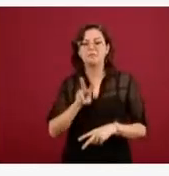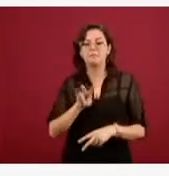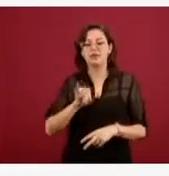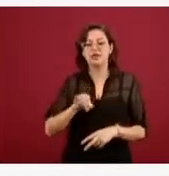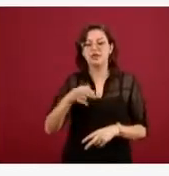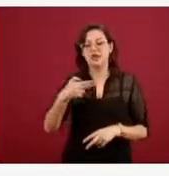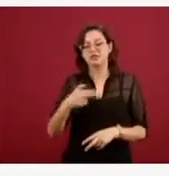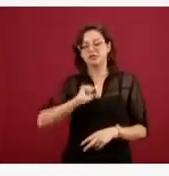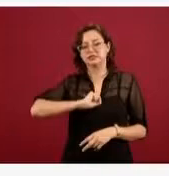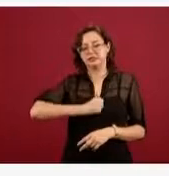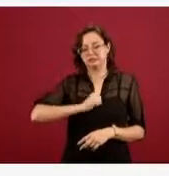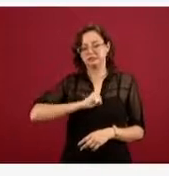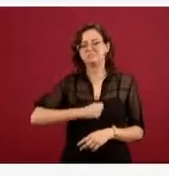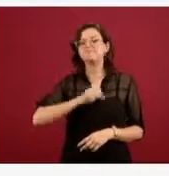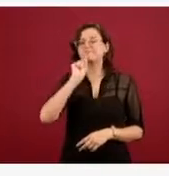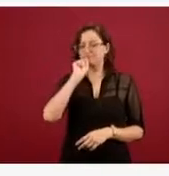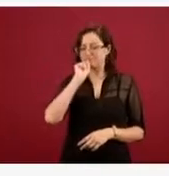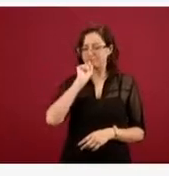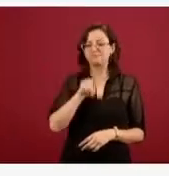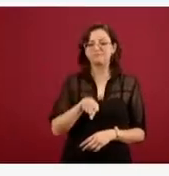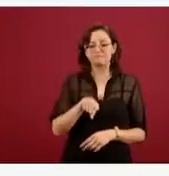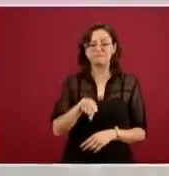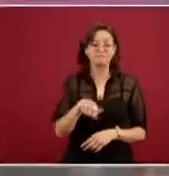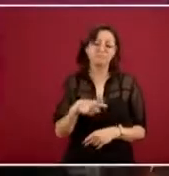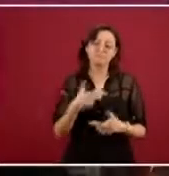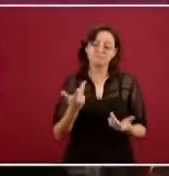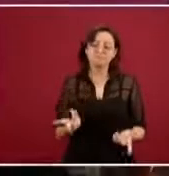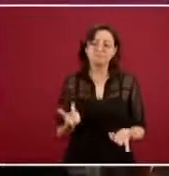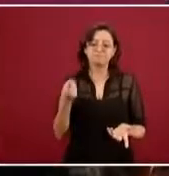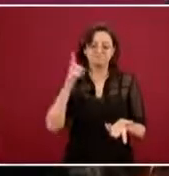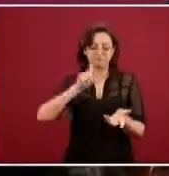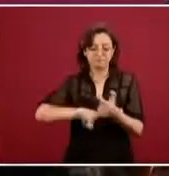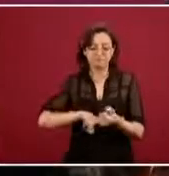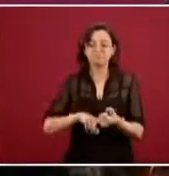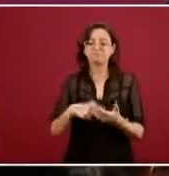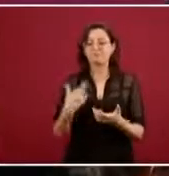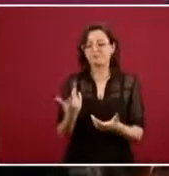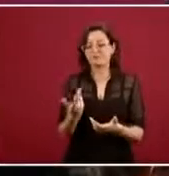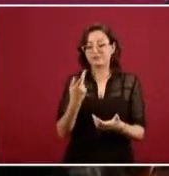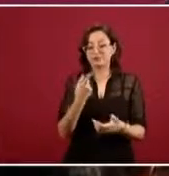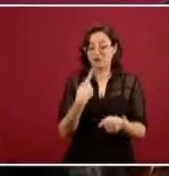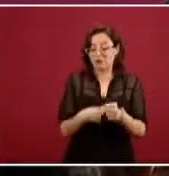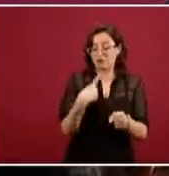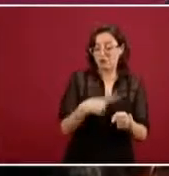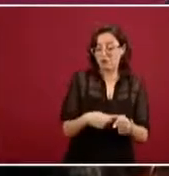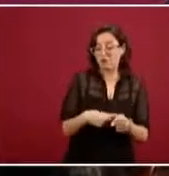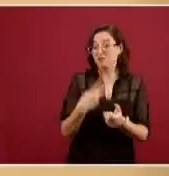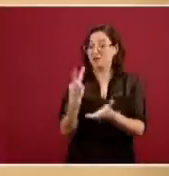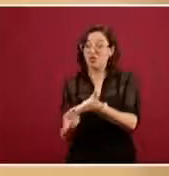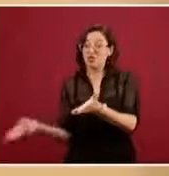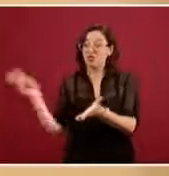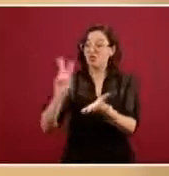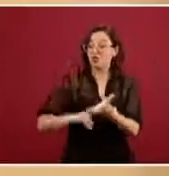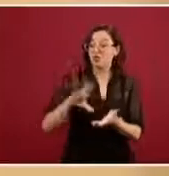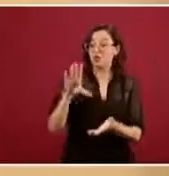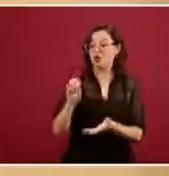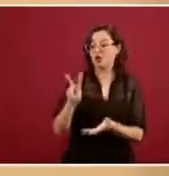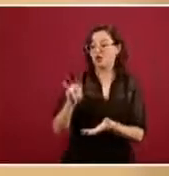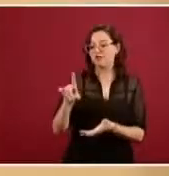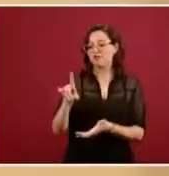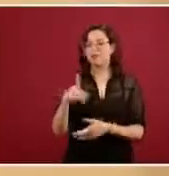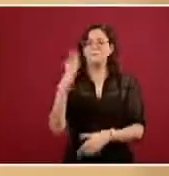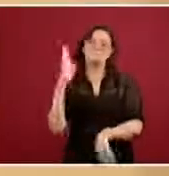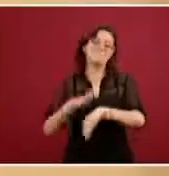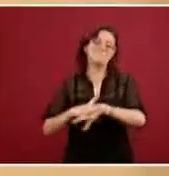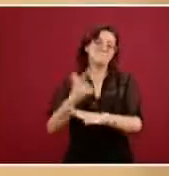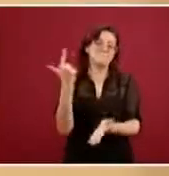VIH o SIDA. También esta presencia de esta comorbilidad puede ser un factor y se ha visto descrita en